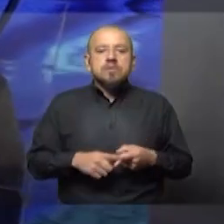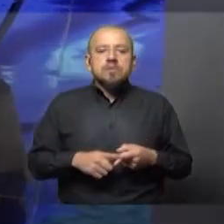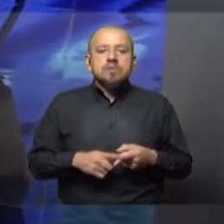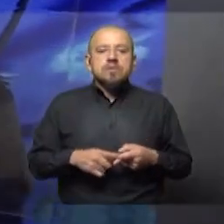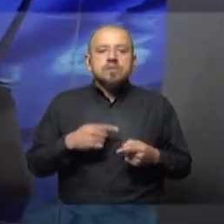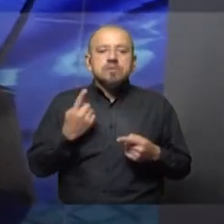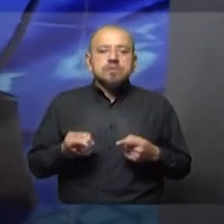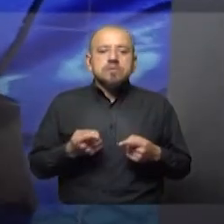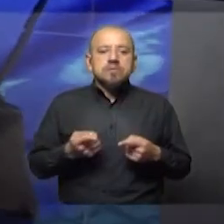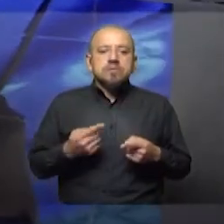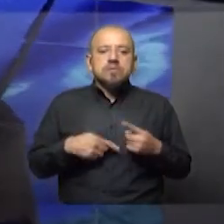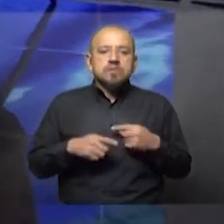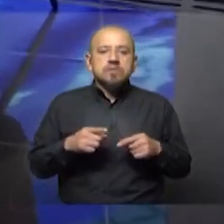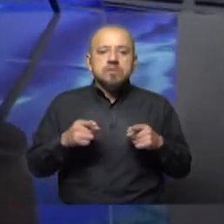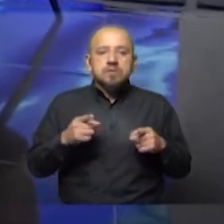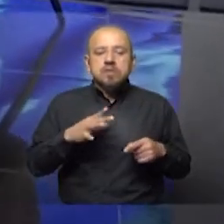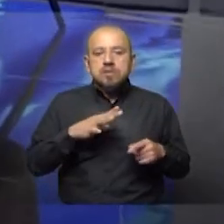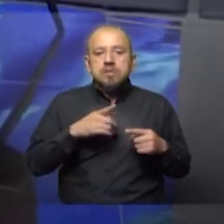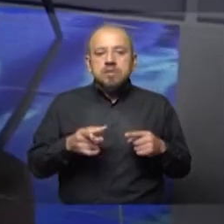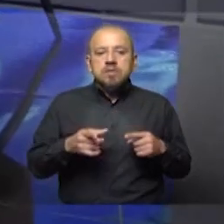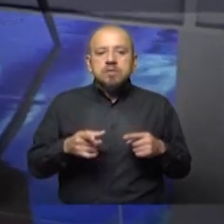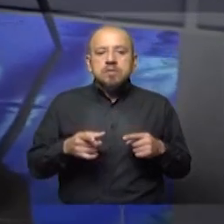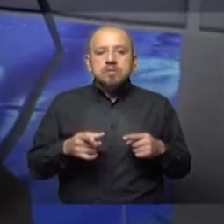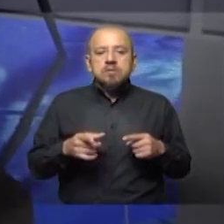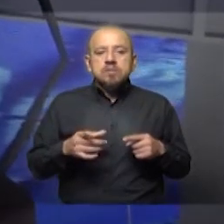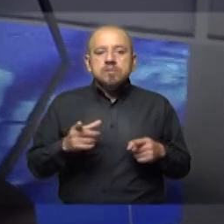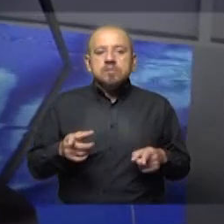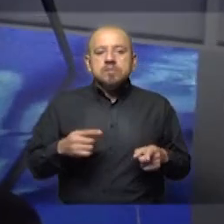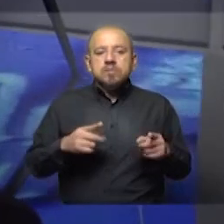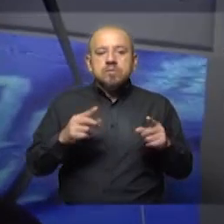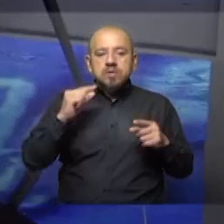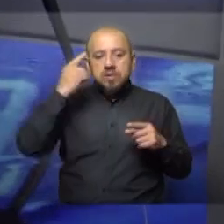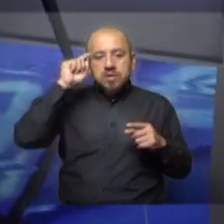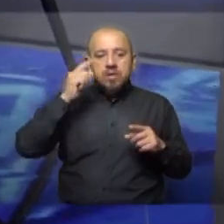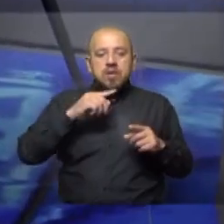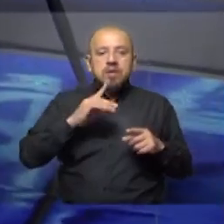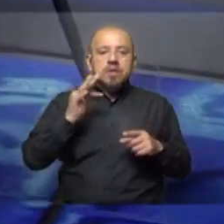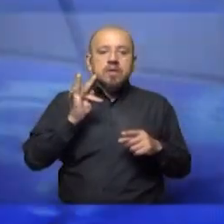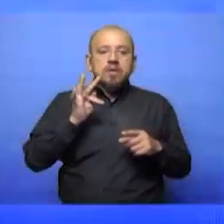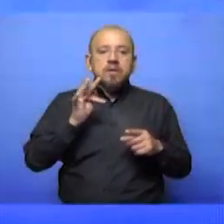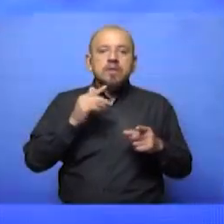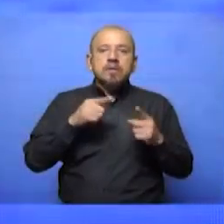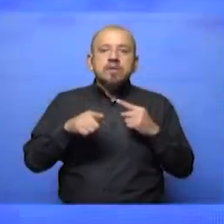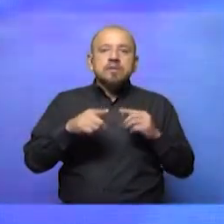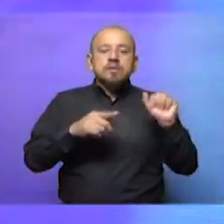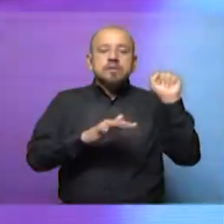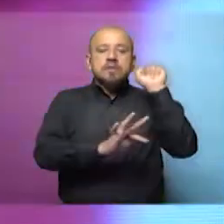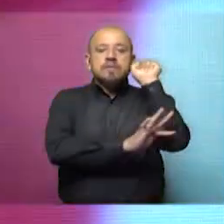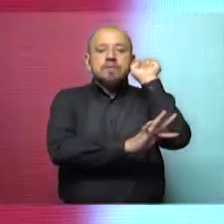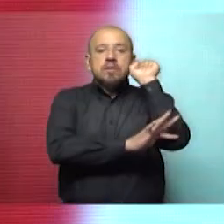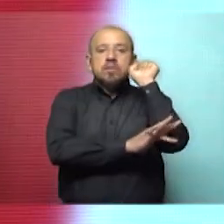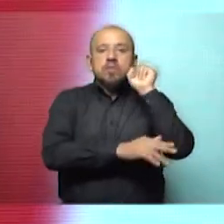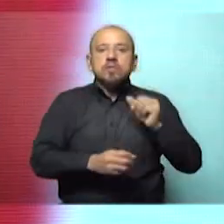por otros no yo creo que ahí hay como una idea muy potente del feminismo este que es política y es potente